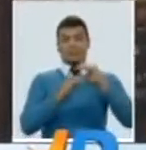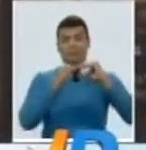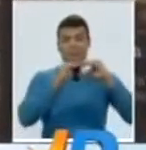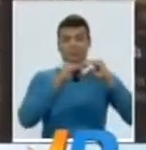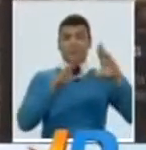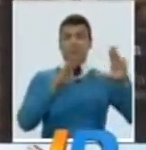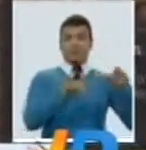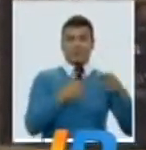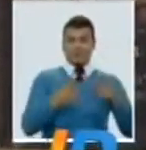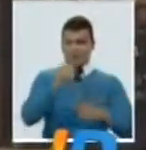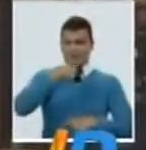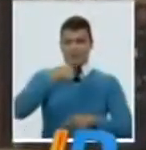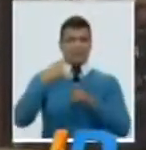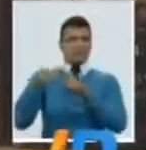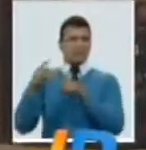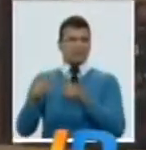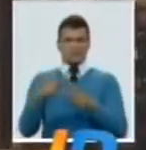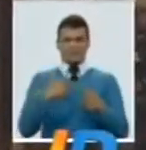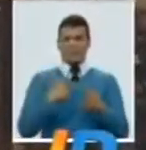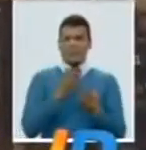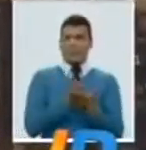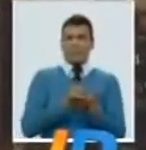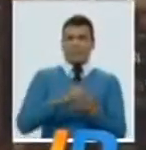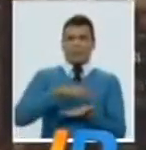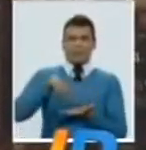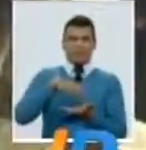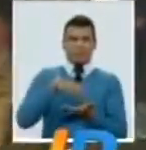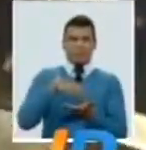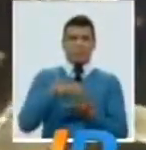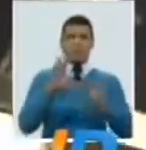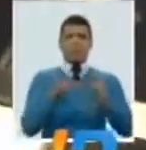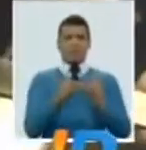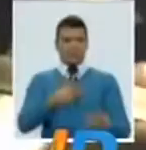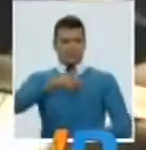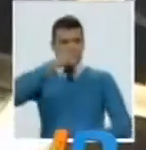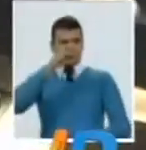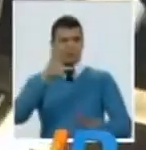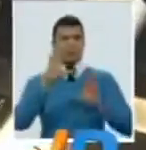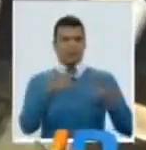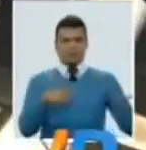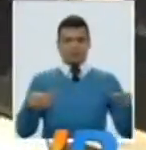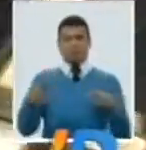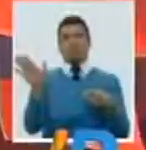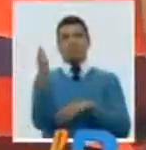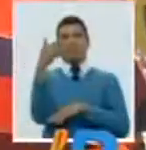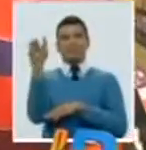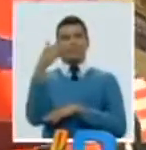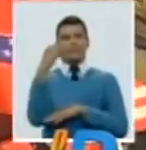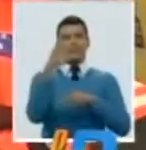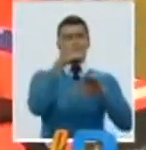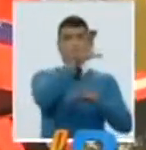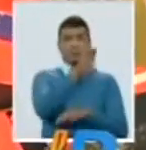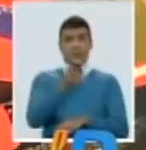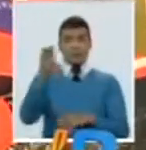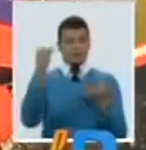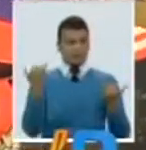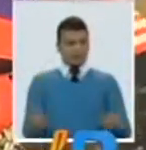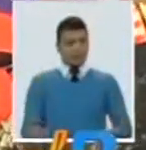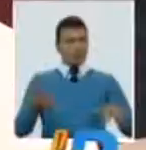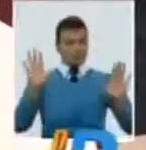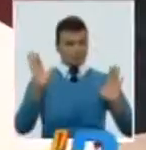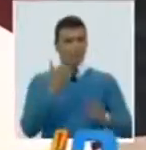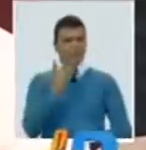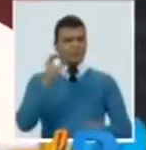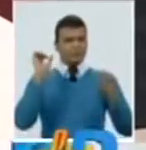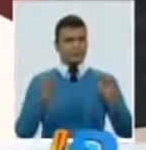Entonces todos los combos incluyen así como un postre, un plato fuerte y una bebida. Un buen plato con la bandera de los países por esos días no puede